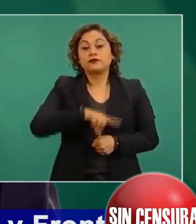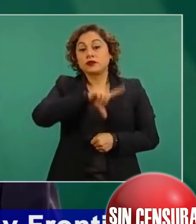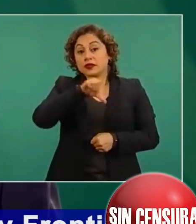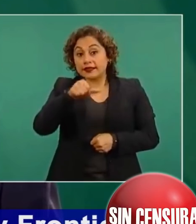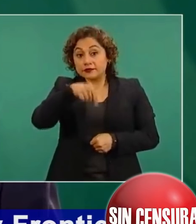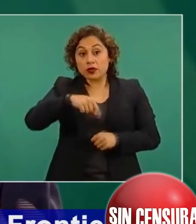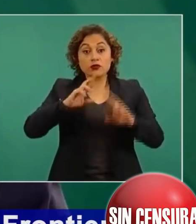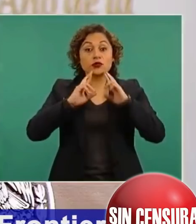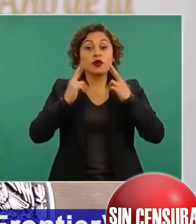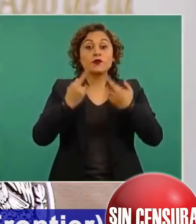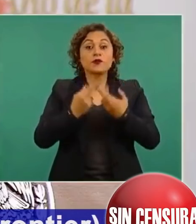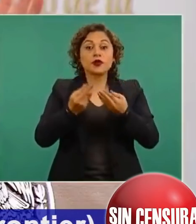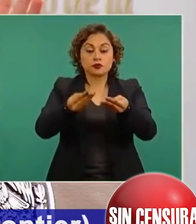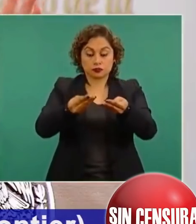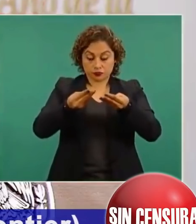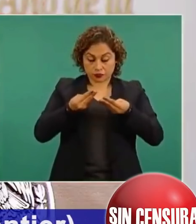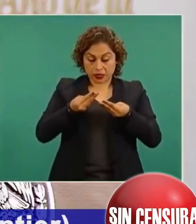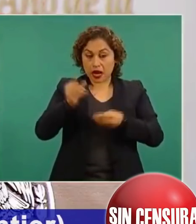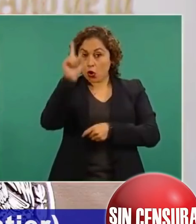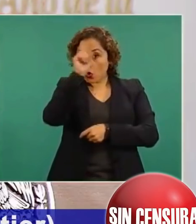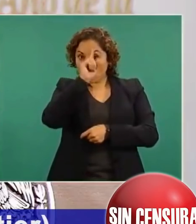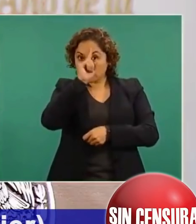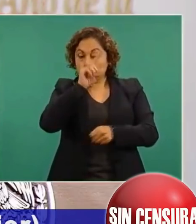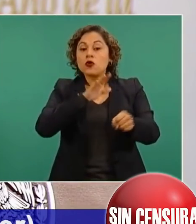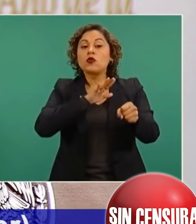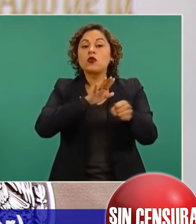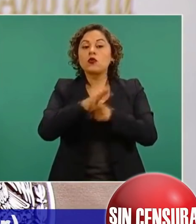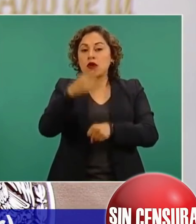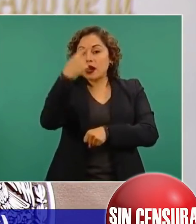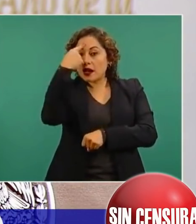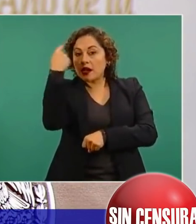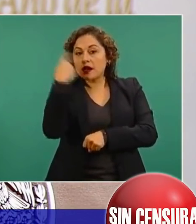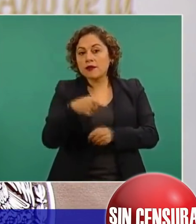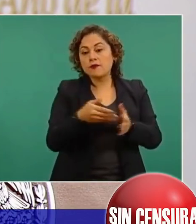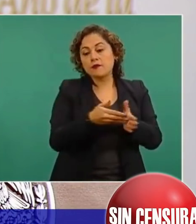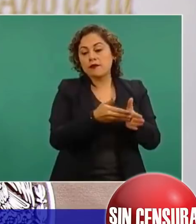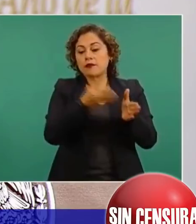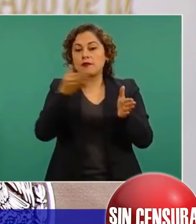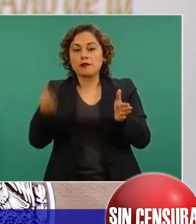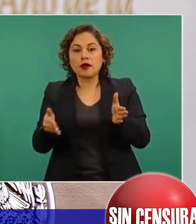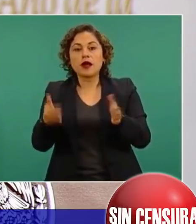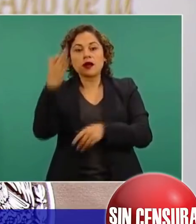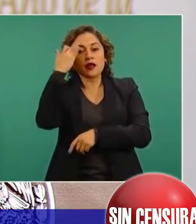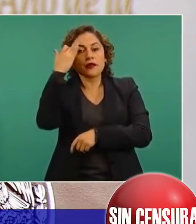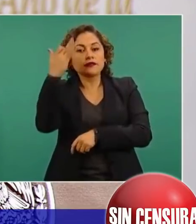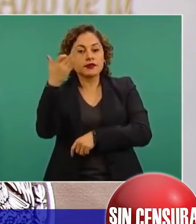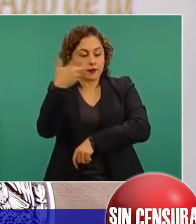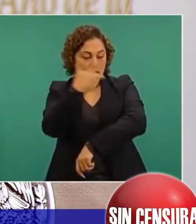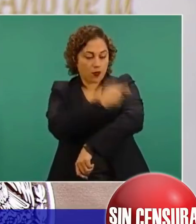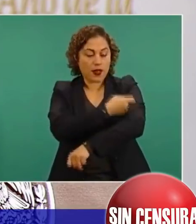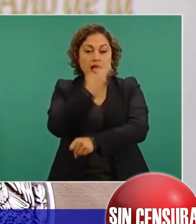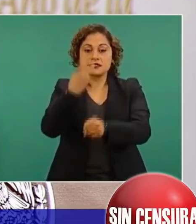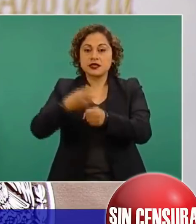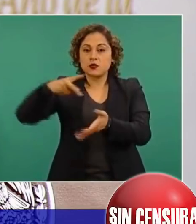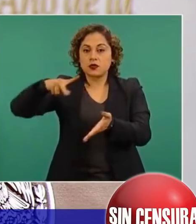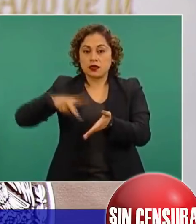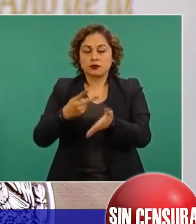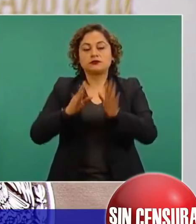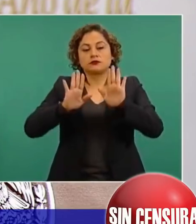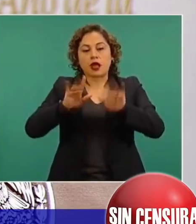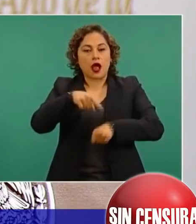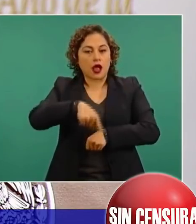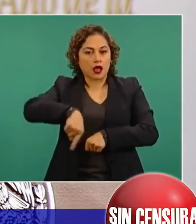recomendación sobre el periodo en el que se puede alargar este intervalo entre las dosis y con base en lo que nos